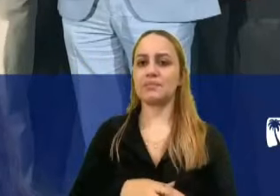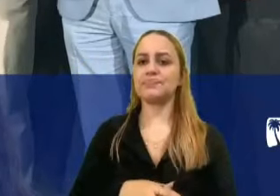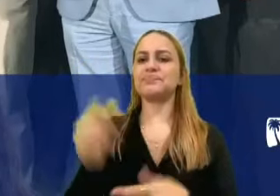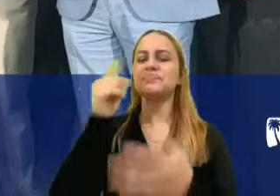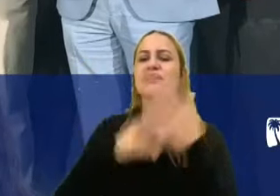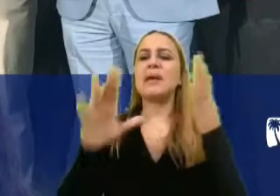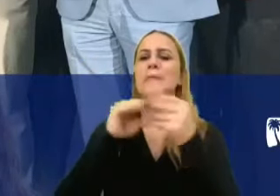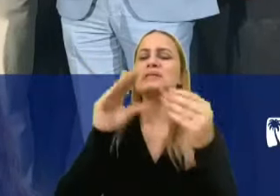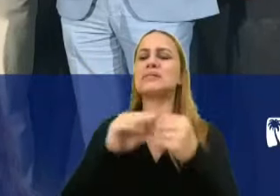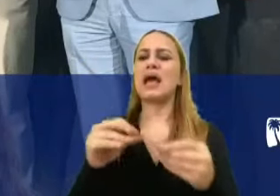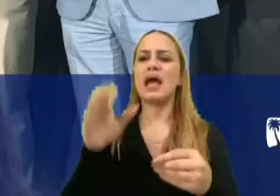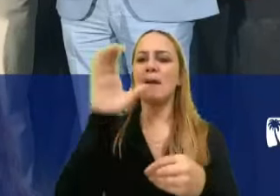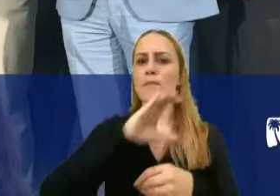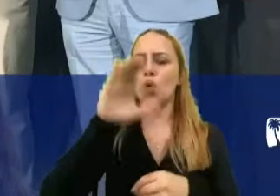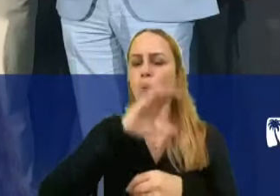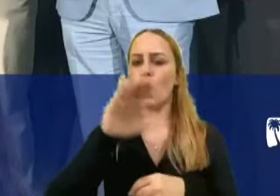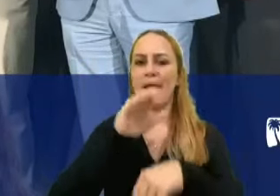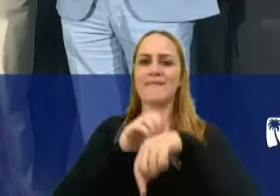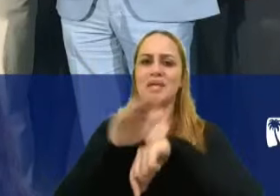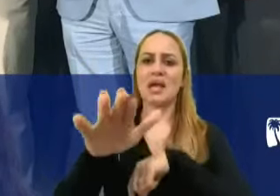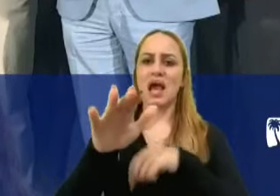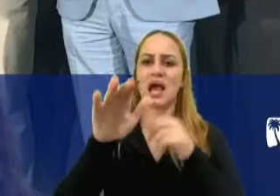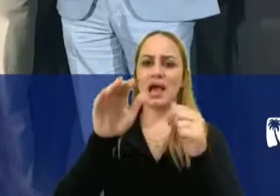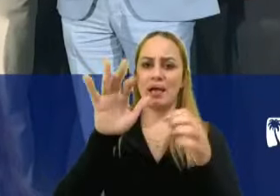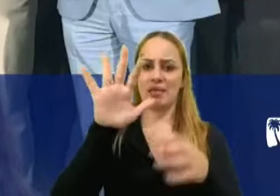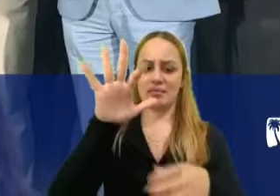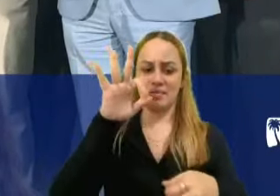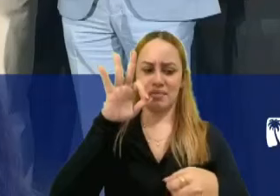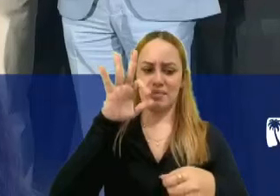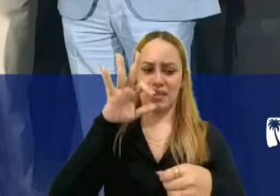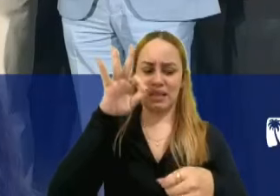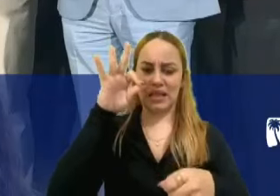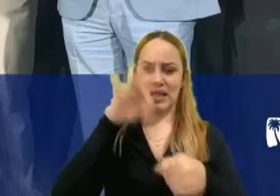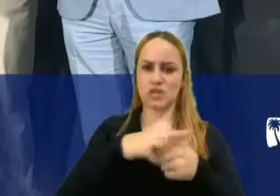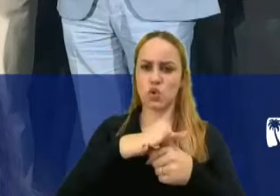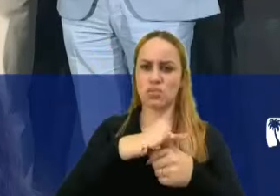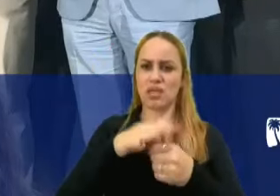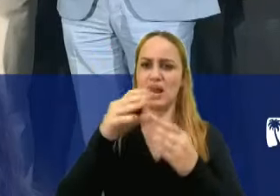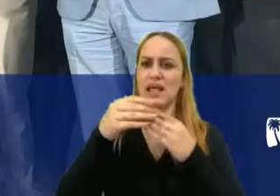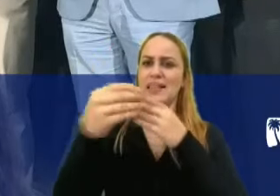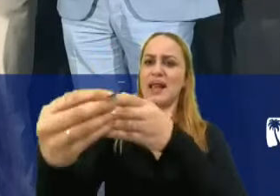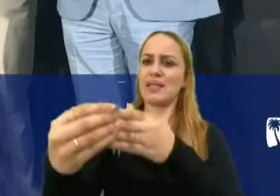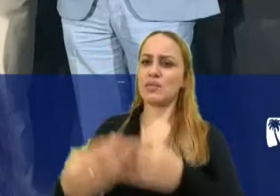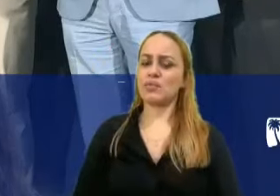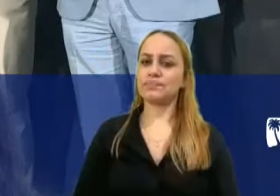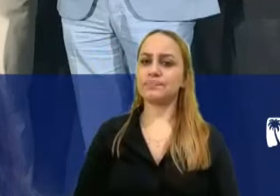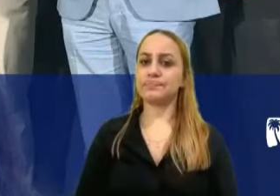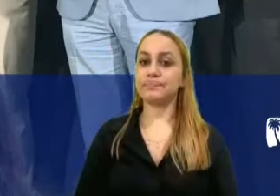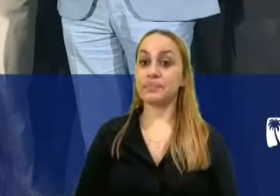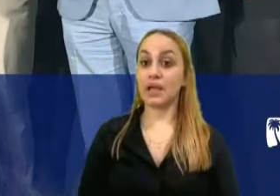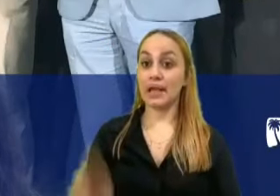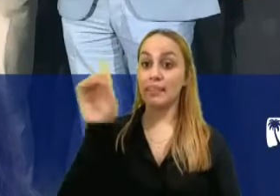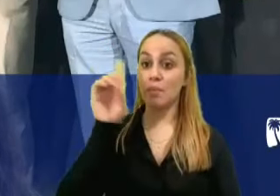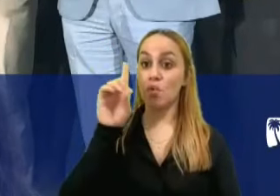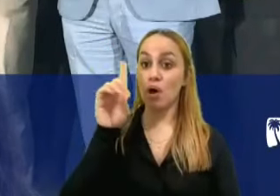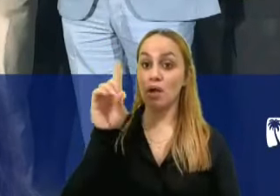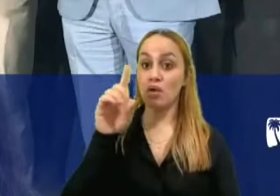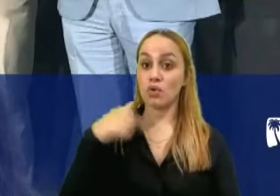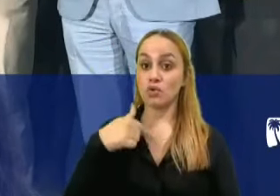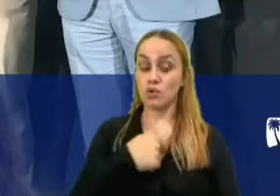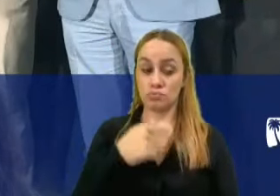Puerto Rico eligió a todos estos candidatos hombres y mujeres para ser sus senadores electos por el pueblo de Puerto Rico y ellos